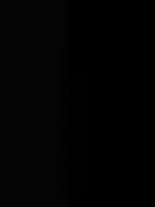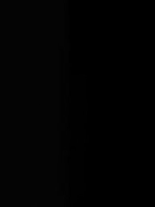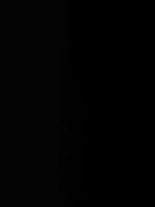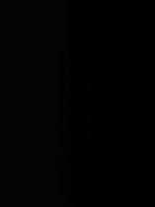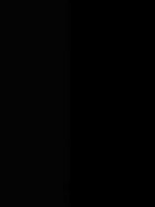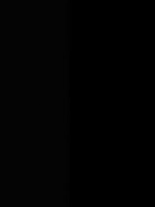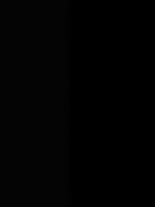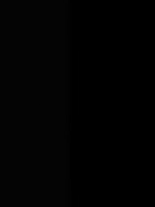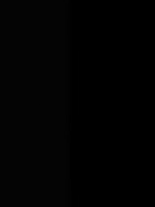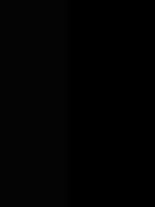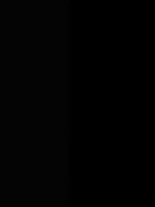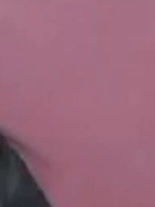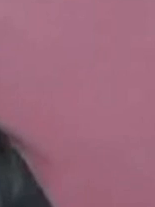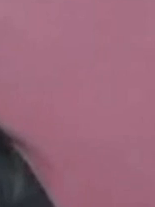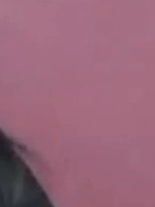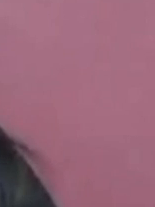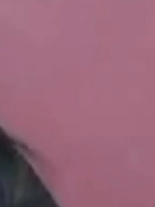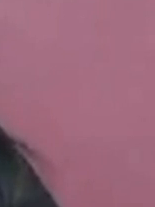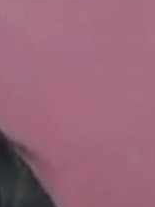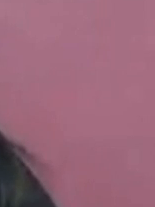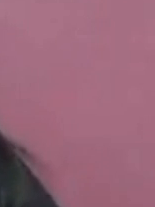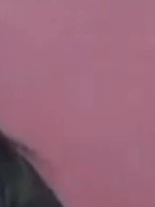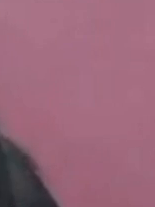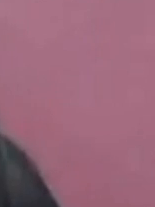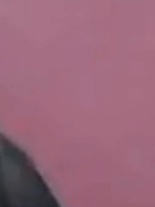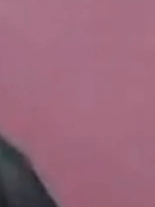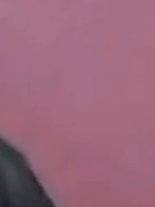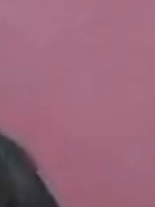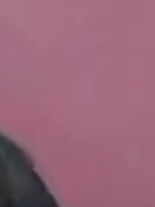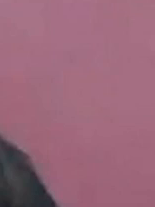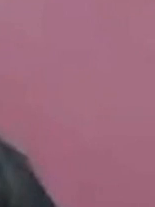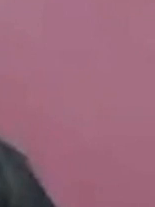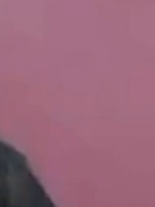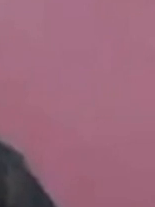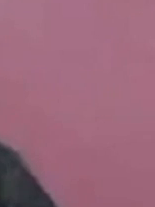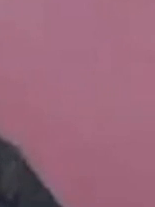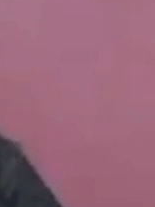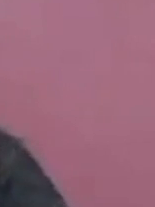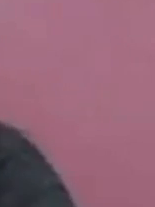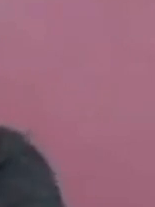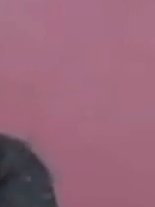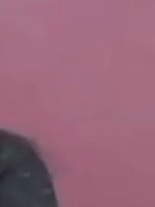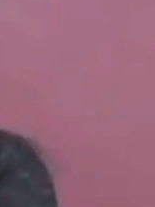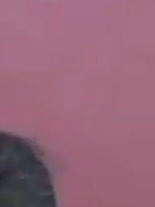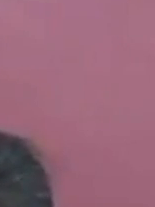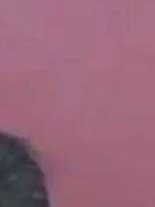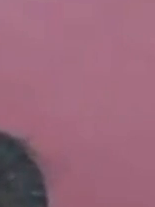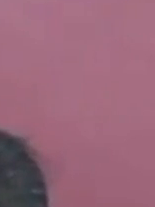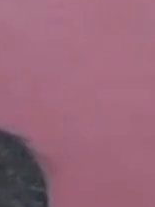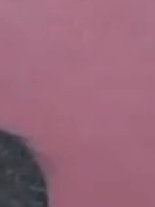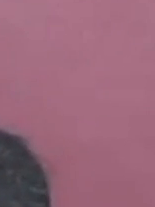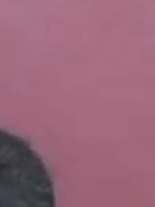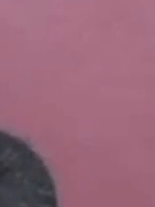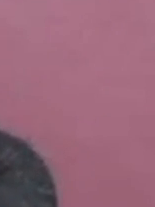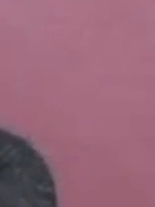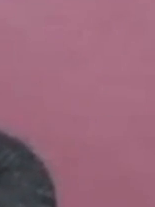estos directores llegaron a Cannes. Esto fue por lo mismo, porque revolucionaron el cine. Es decir, alguien que está acostumbrado a